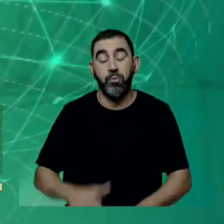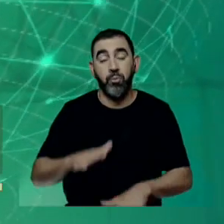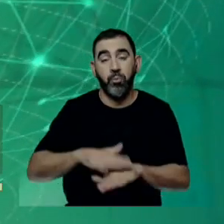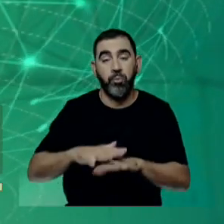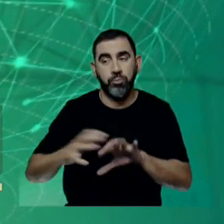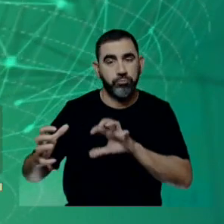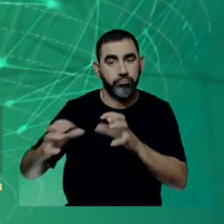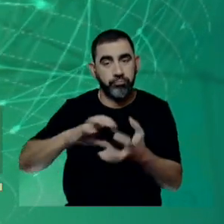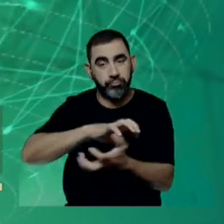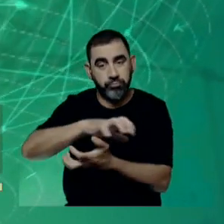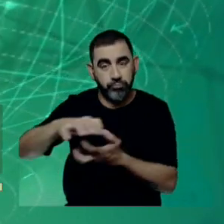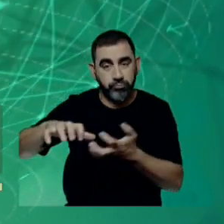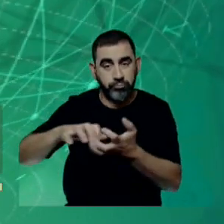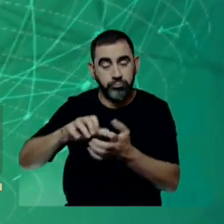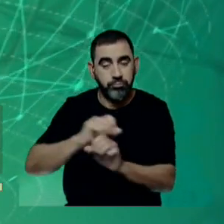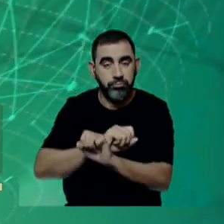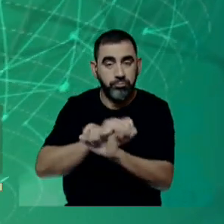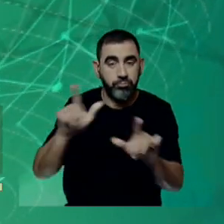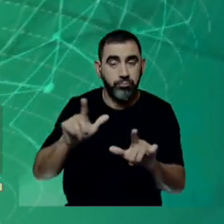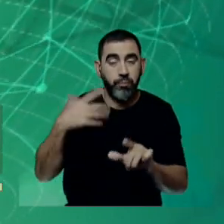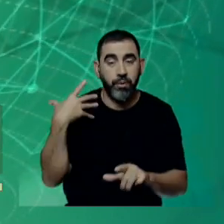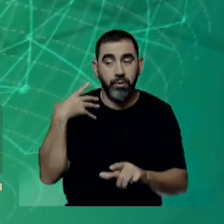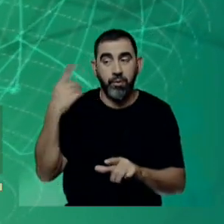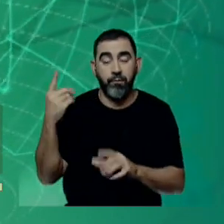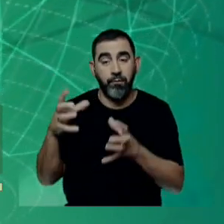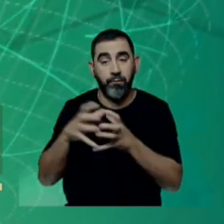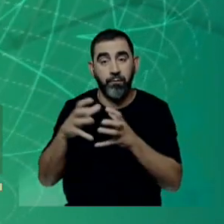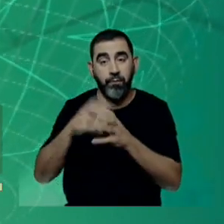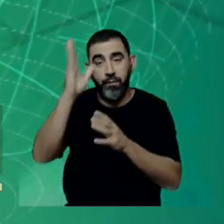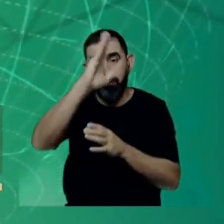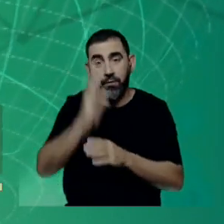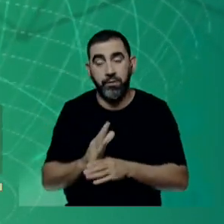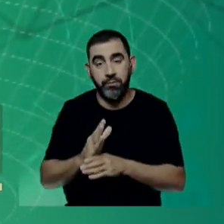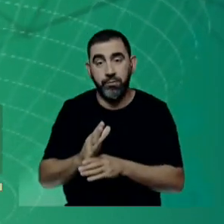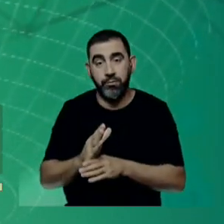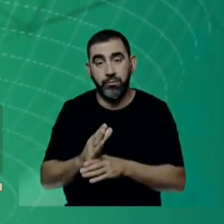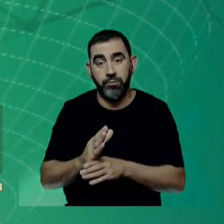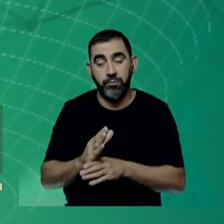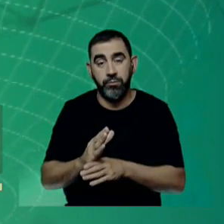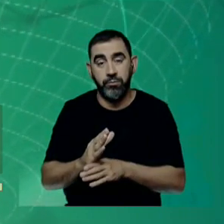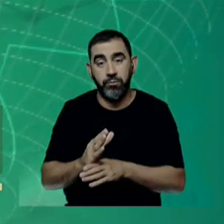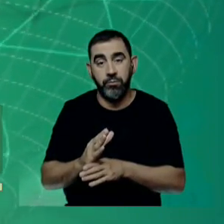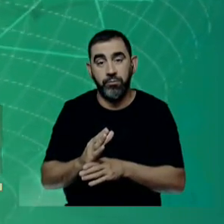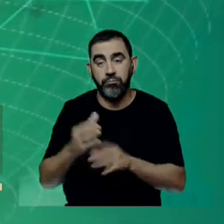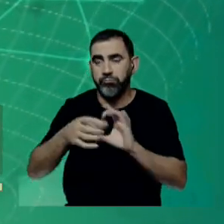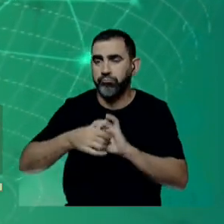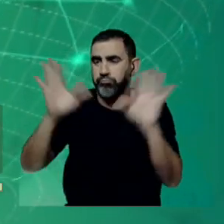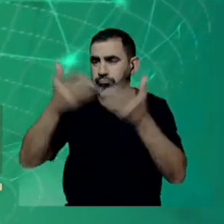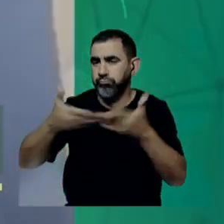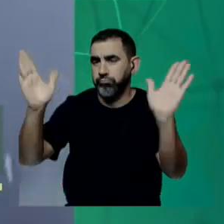de tensión que alcanzaron su punto máximo cuando el jefe de la delegación brasileña, Celso Russomanno, liberó el